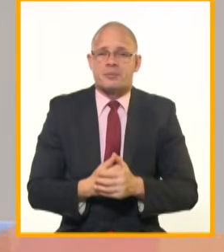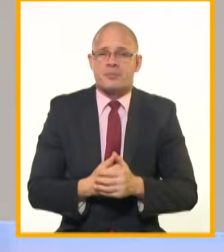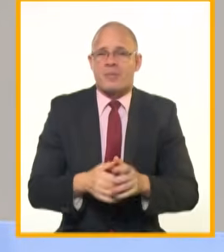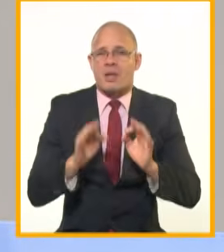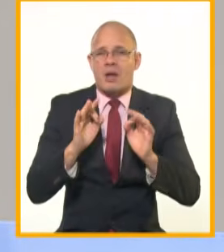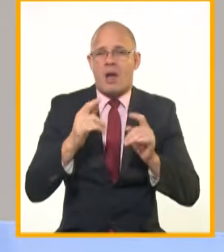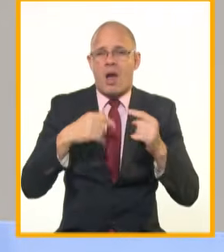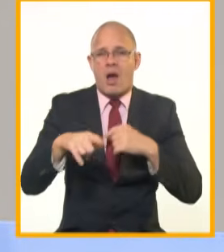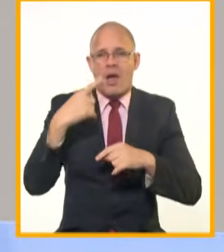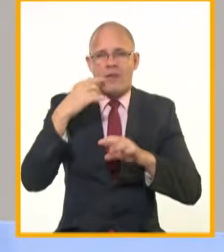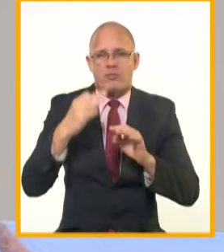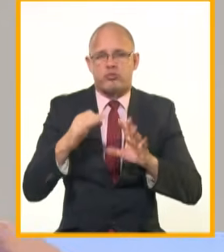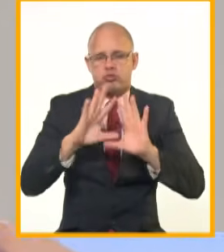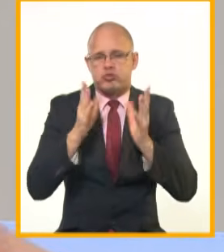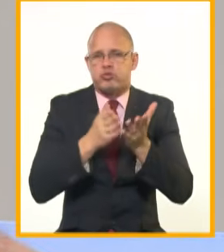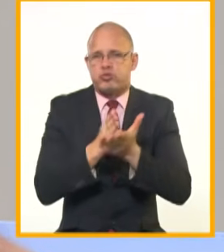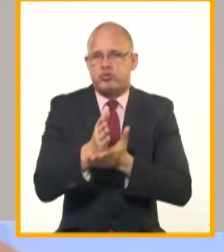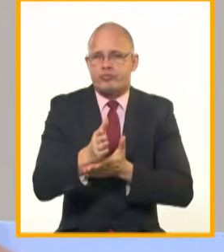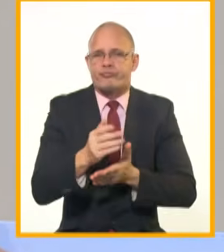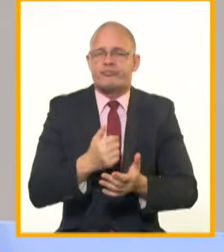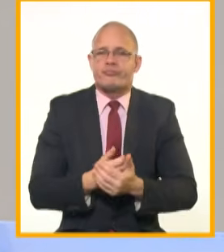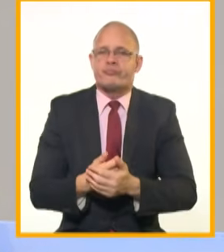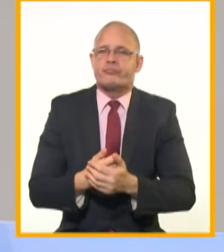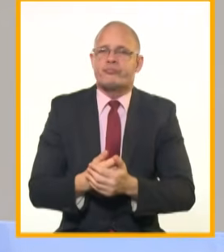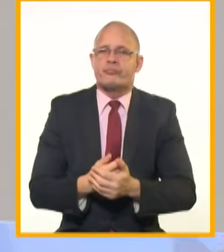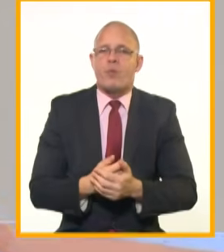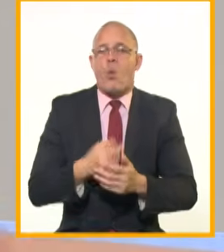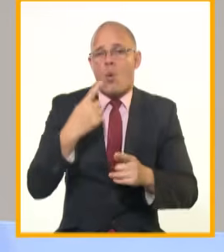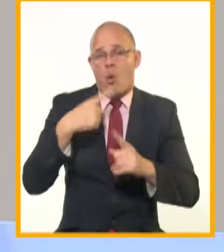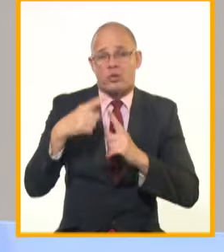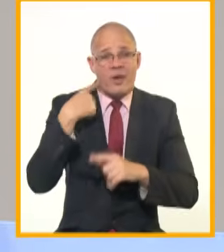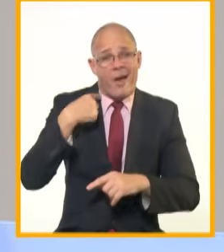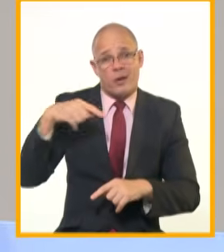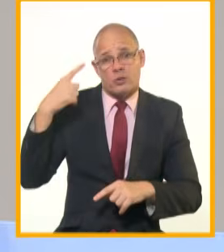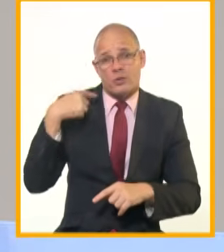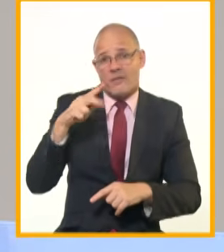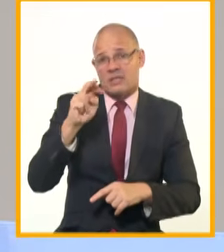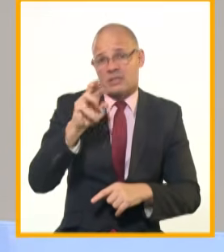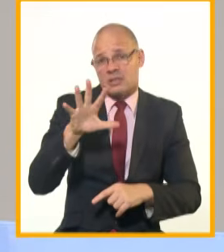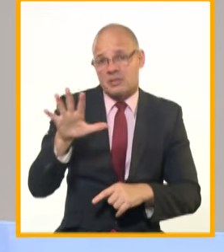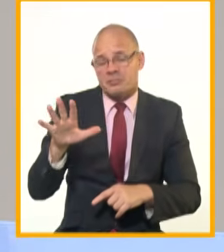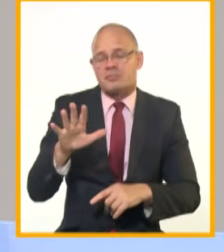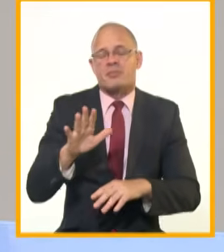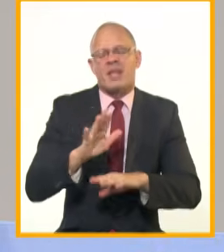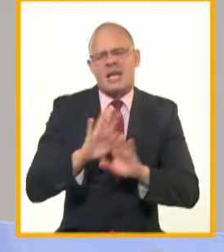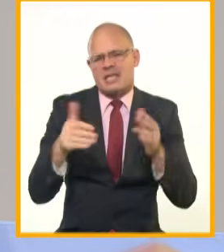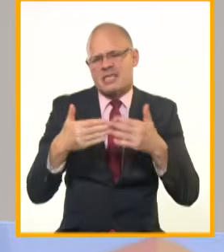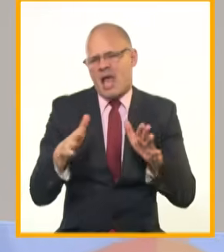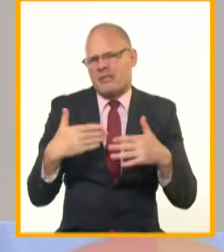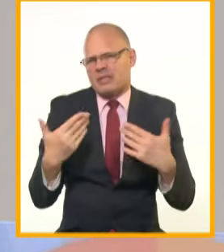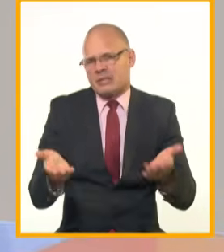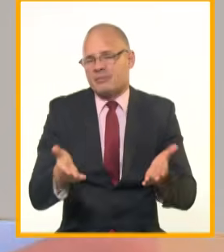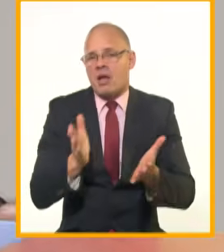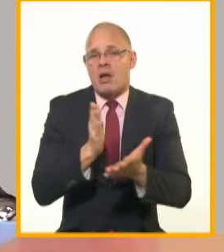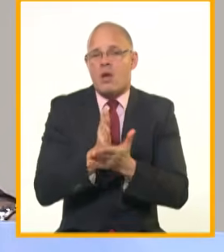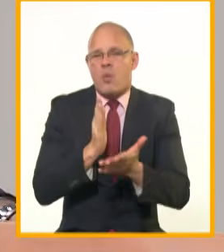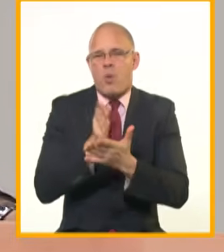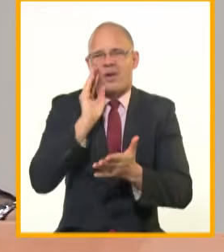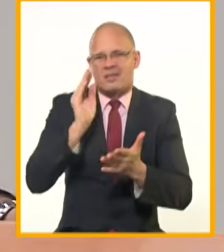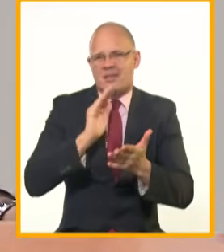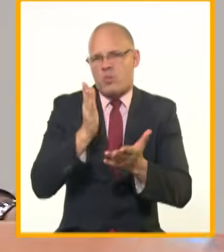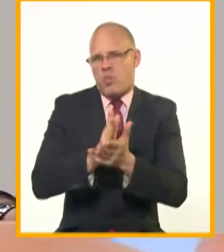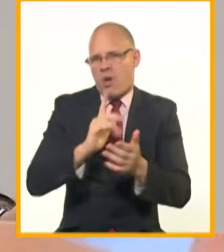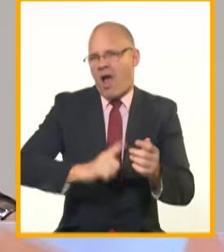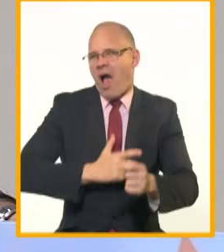servicio de educación se mantenga. Logramos el año pasado abrir la Escuela de Arte de la provincia. Hemos trabajado